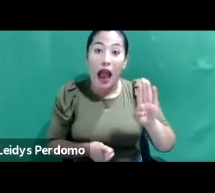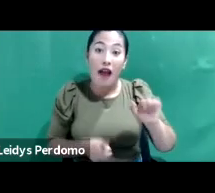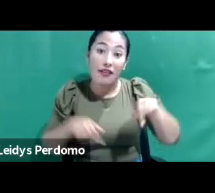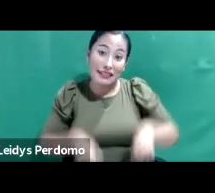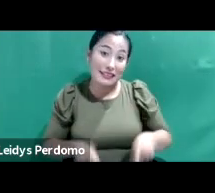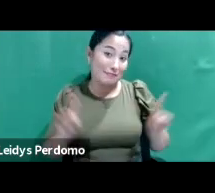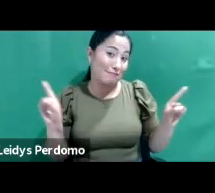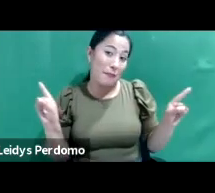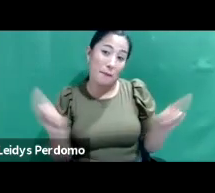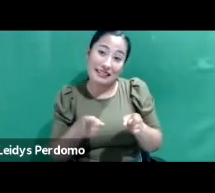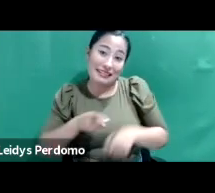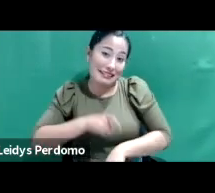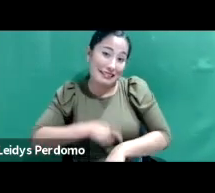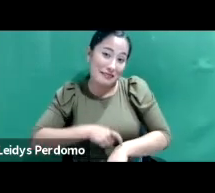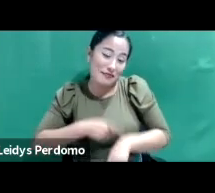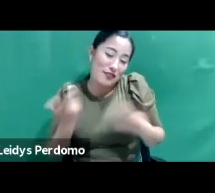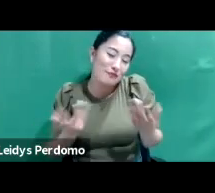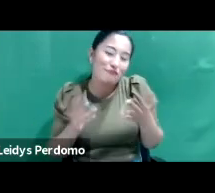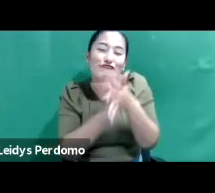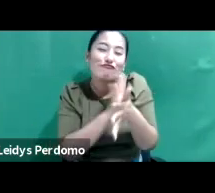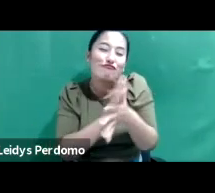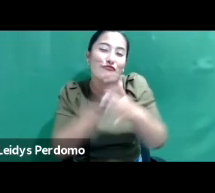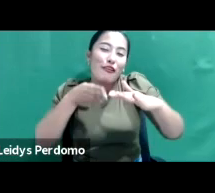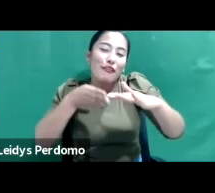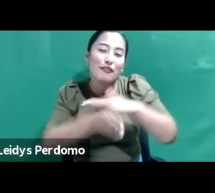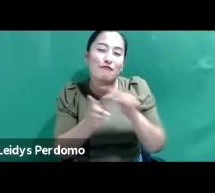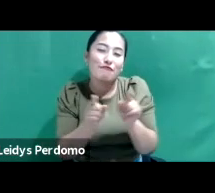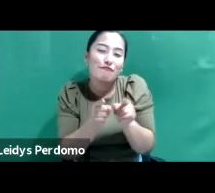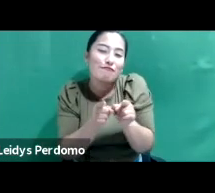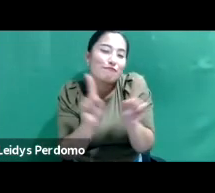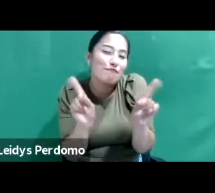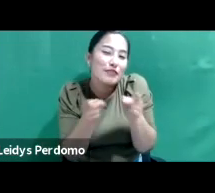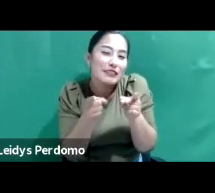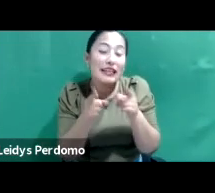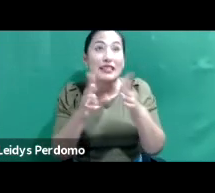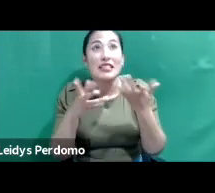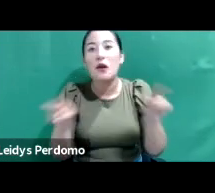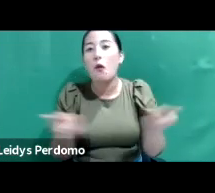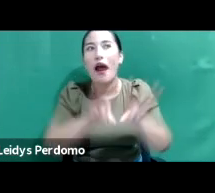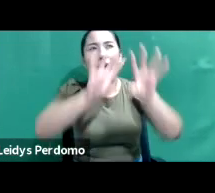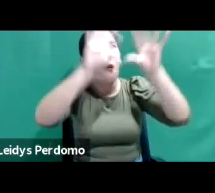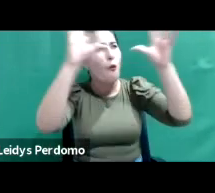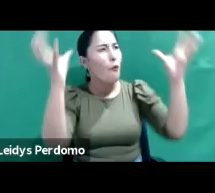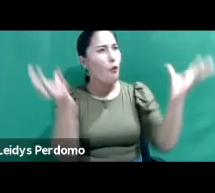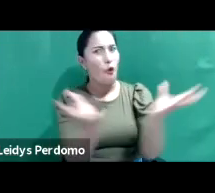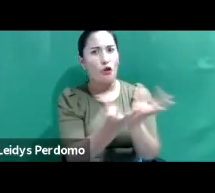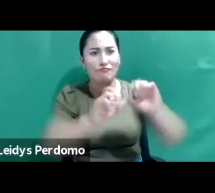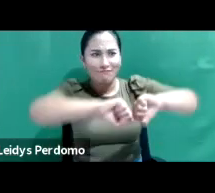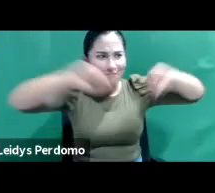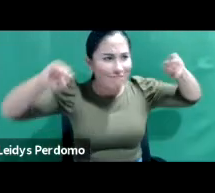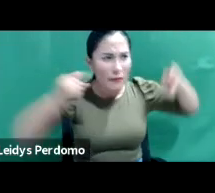un abrebocas puntualmente a todo lo que es un mundo por descubrir y que la psicología